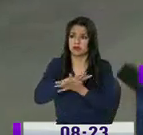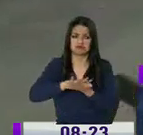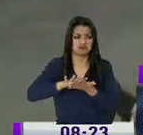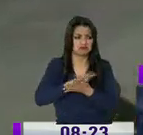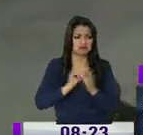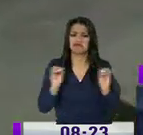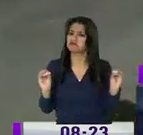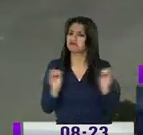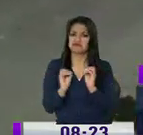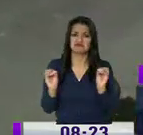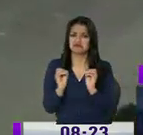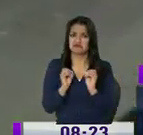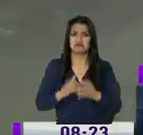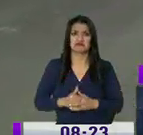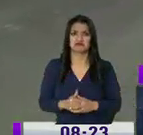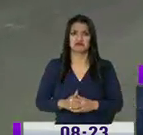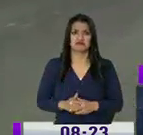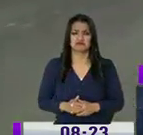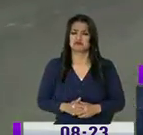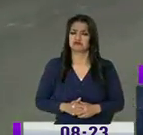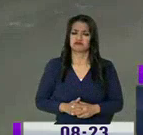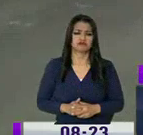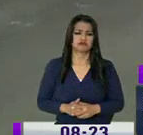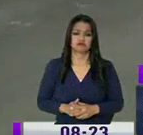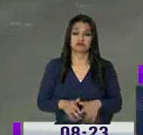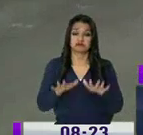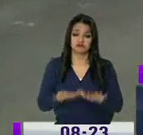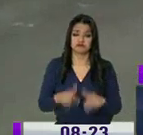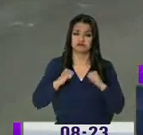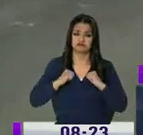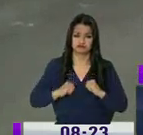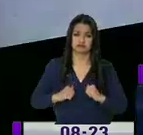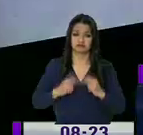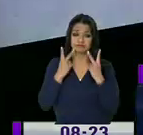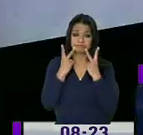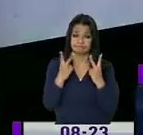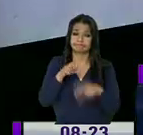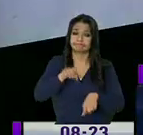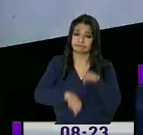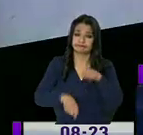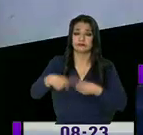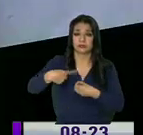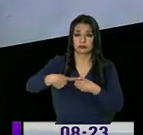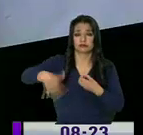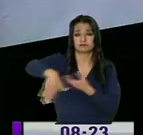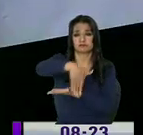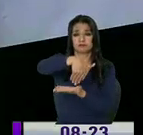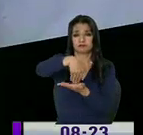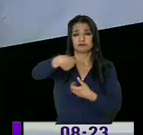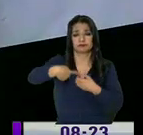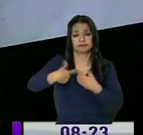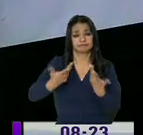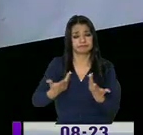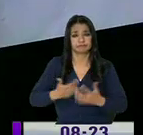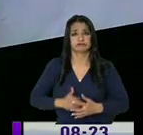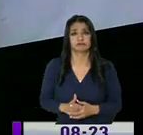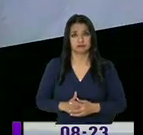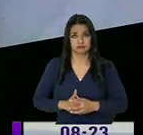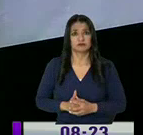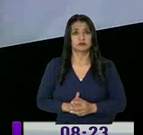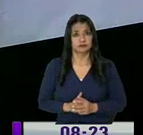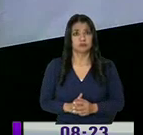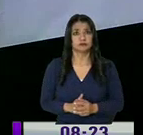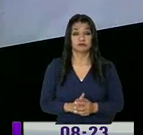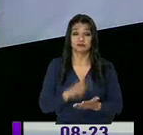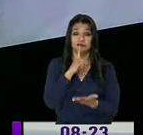desmanes que aquí hay, Robert. Realmente estamos muy tristes por la situación del casco colonial en este sector, Robert. Es que sin duda, Andreita,